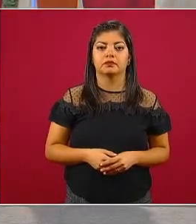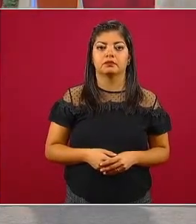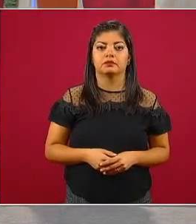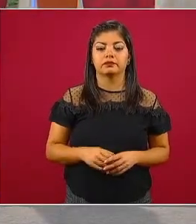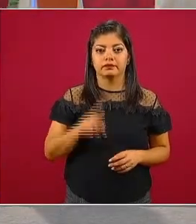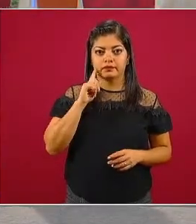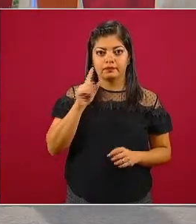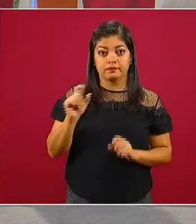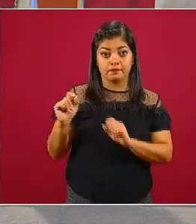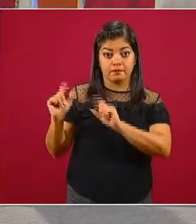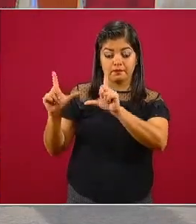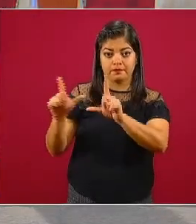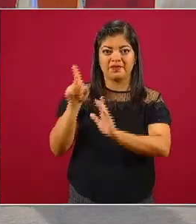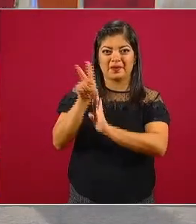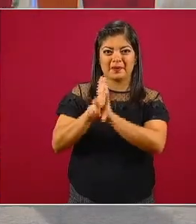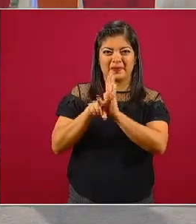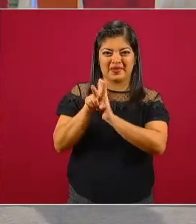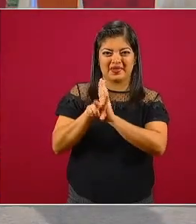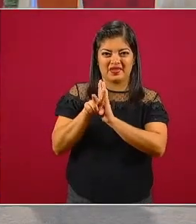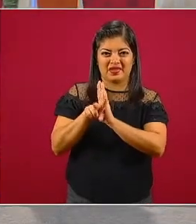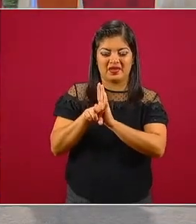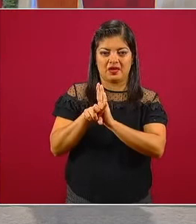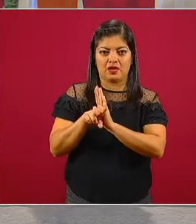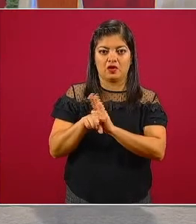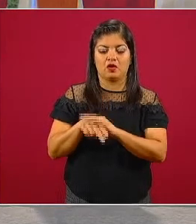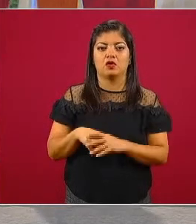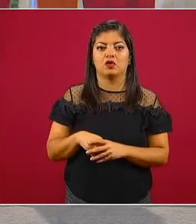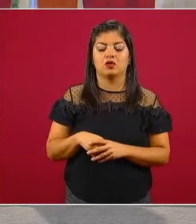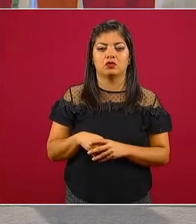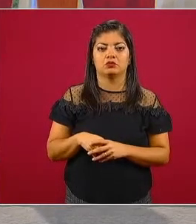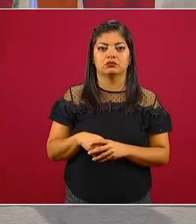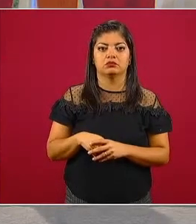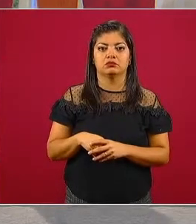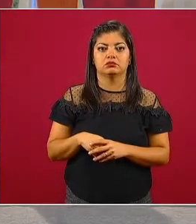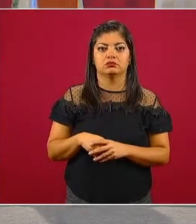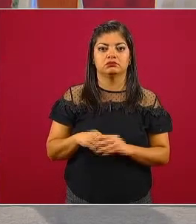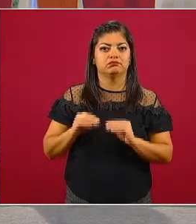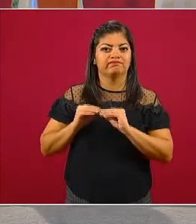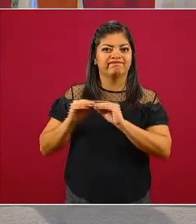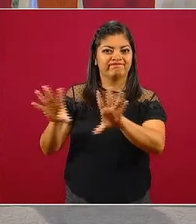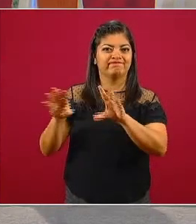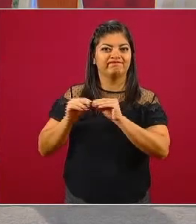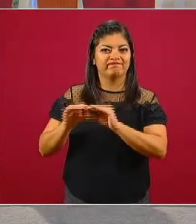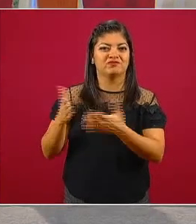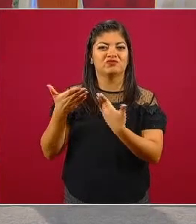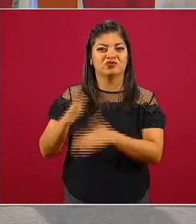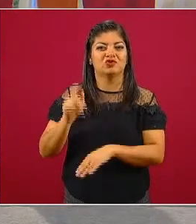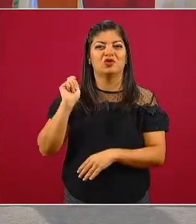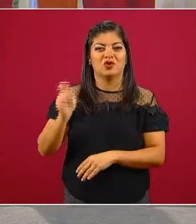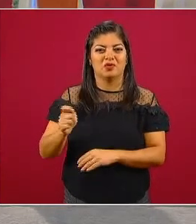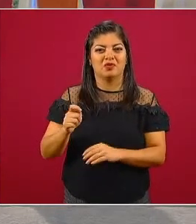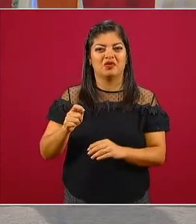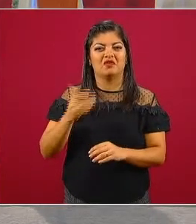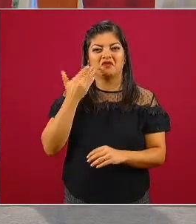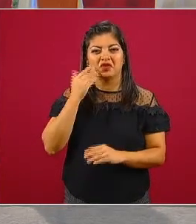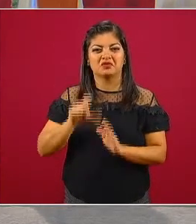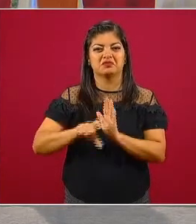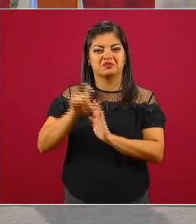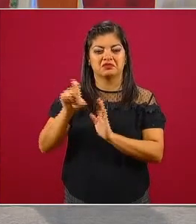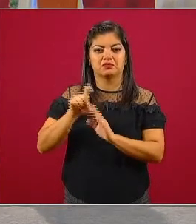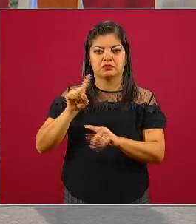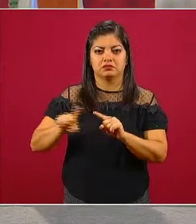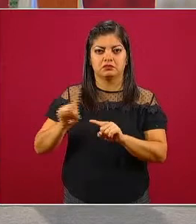Bien, en el análisis de los videos que estuvieron circulando en redes sociales y medios de comunicación, se